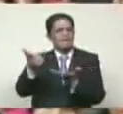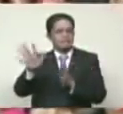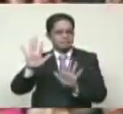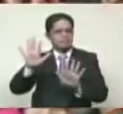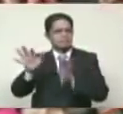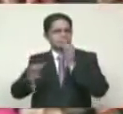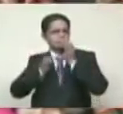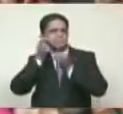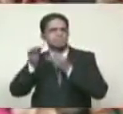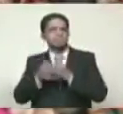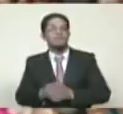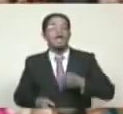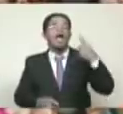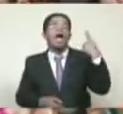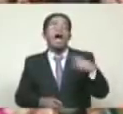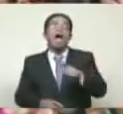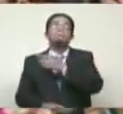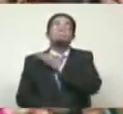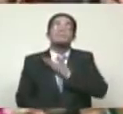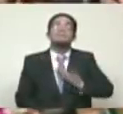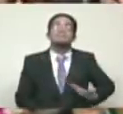Hay presidentes que en el mundo